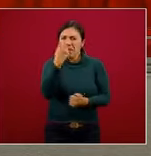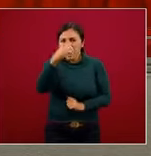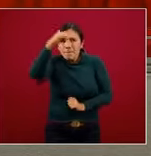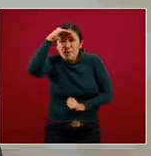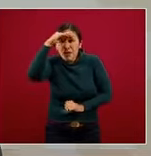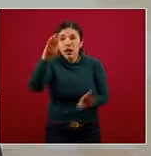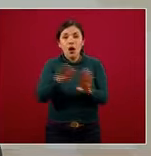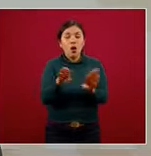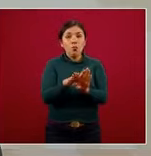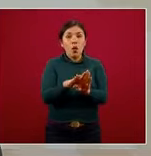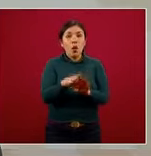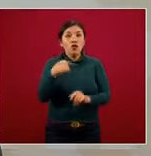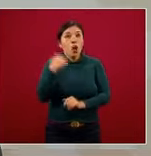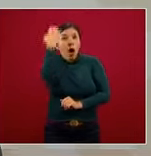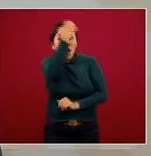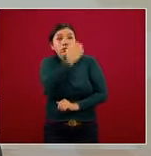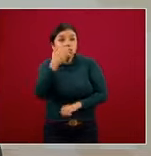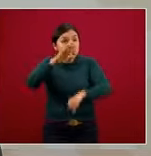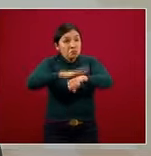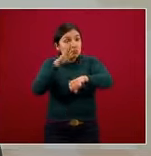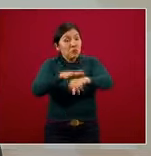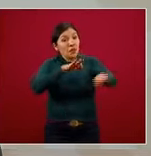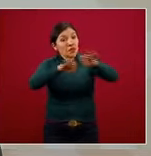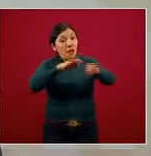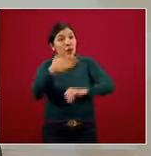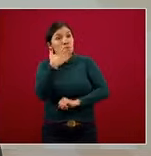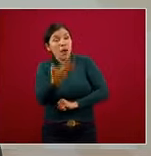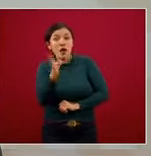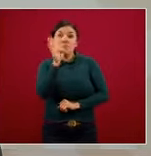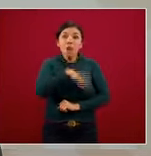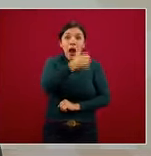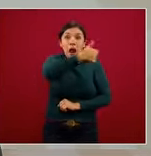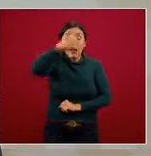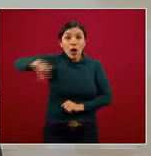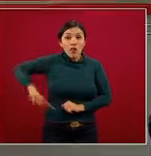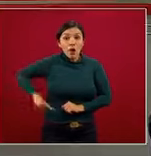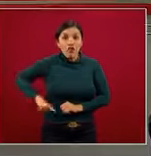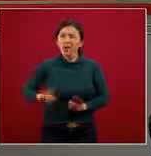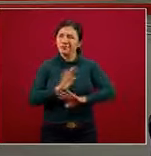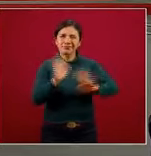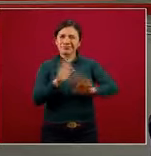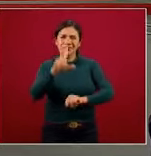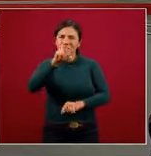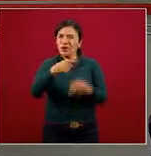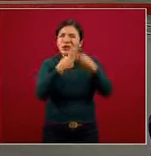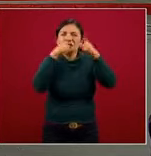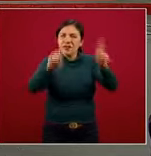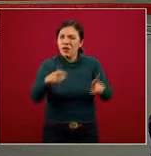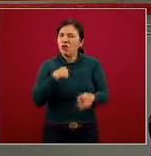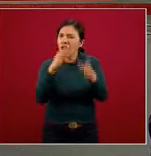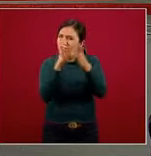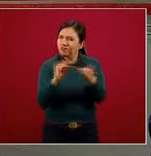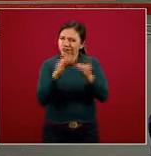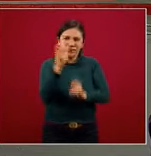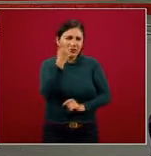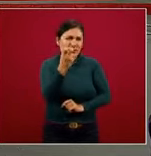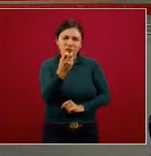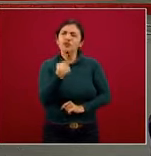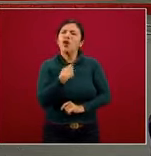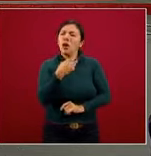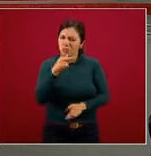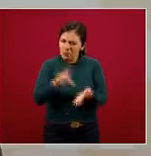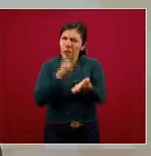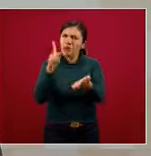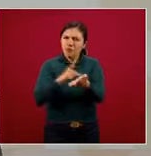información como una evaluación del desempeño de los gobiernos estatales. Esto quiero dejarlo muy claro, lo hemos dicho en